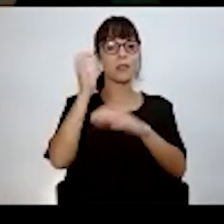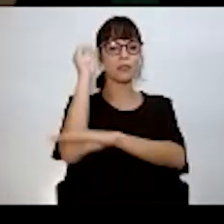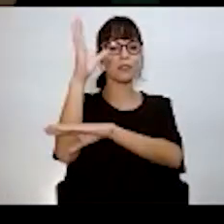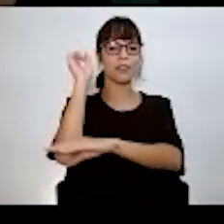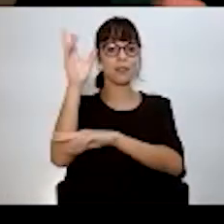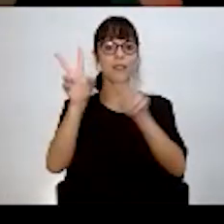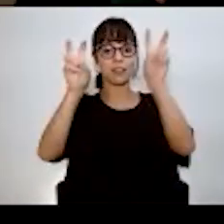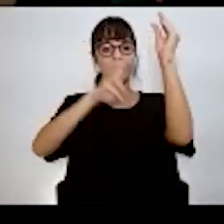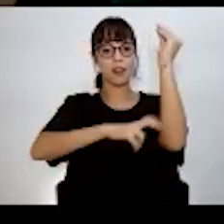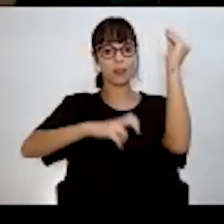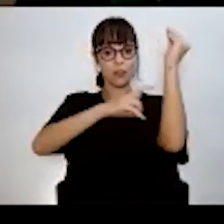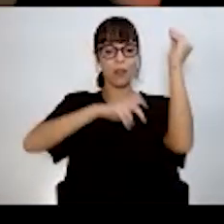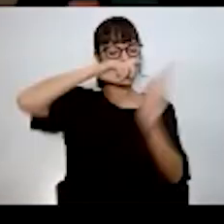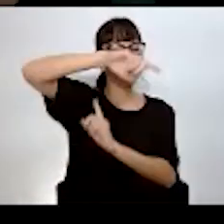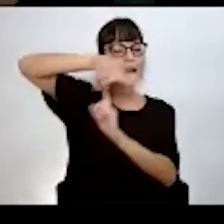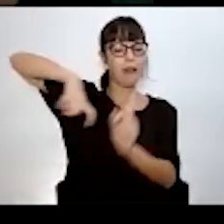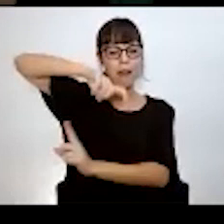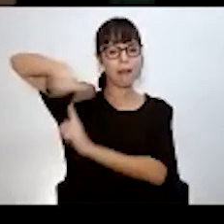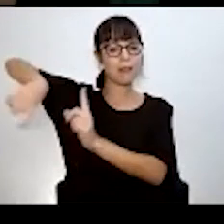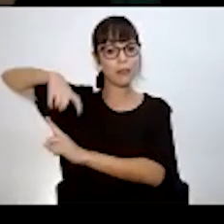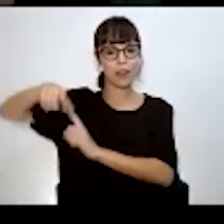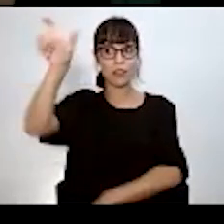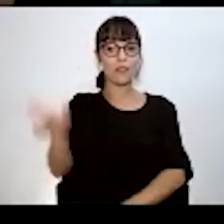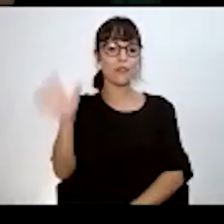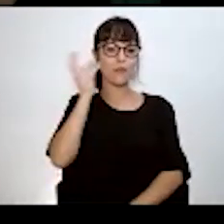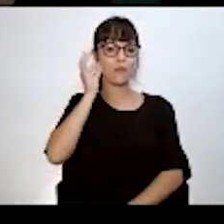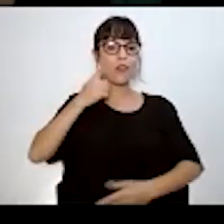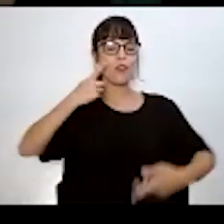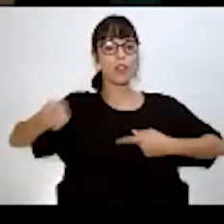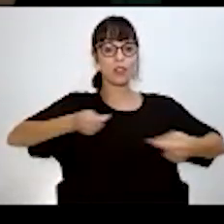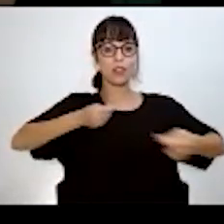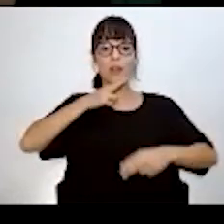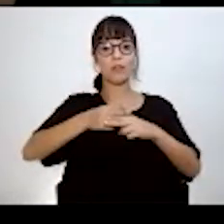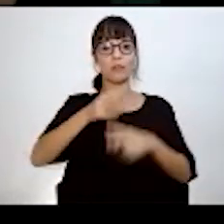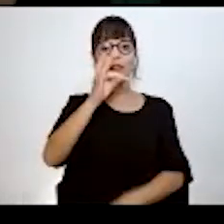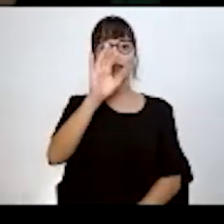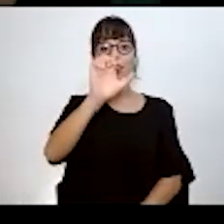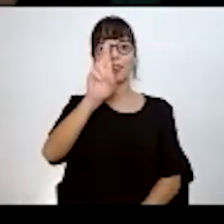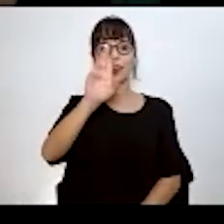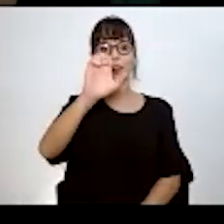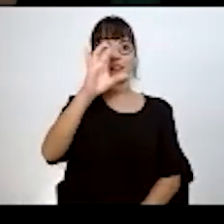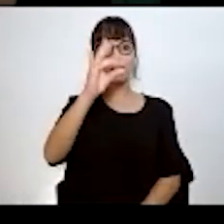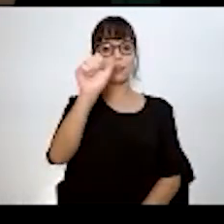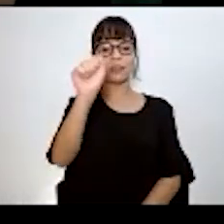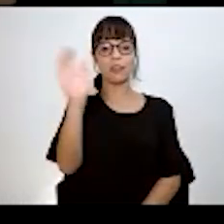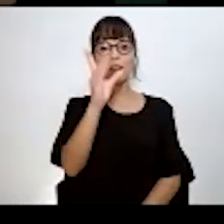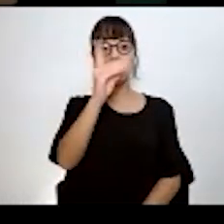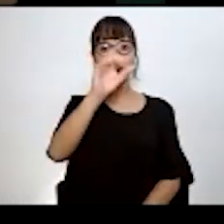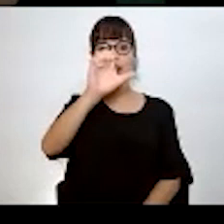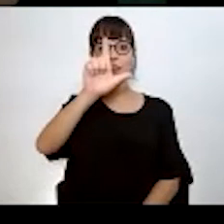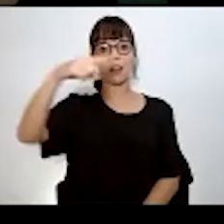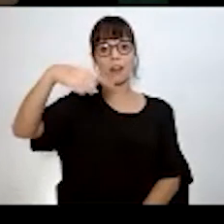organizamos cada año, de la mano de nuestra conservadora Teresa Delgado. Como saben, la temática de este ciclo de conferencias de este